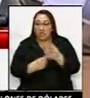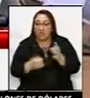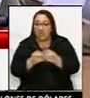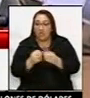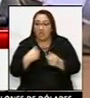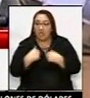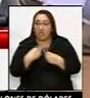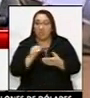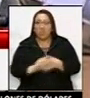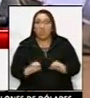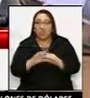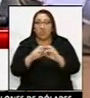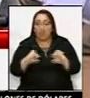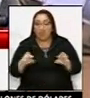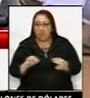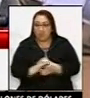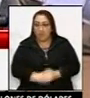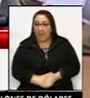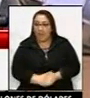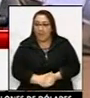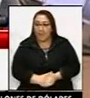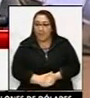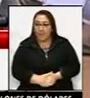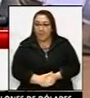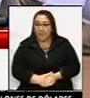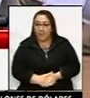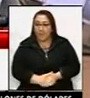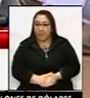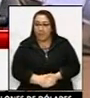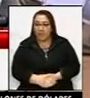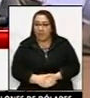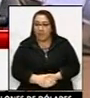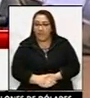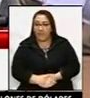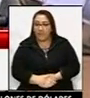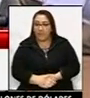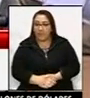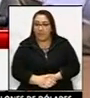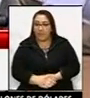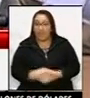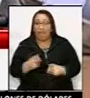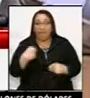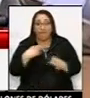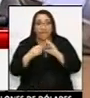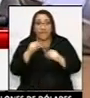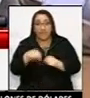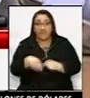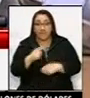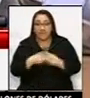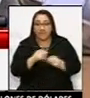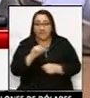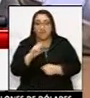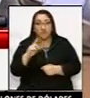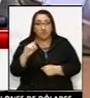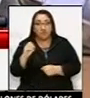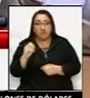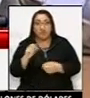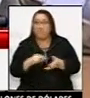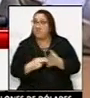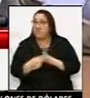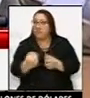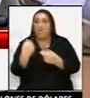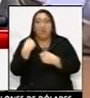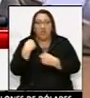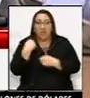que tienen mayor población. Pero el tema es, y ahí sí hay una diferencia, ¿estamos diciendo acaso que los senadores